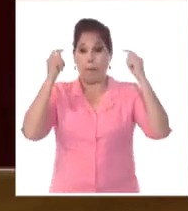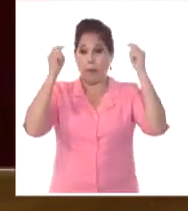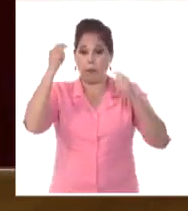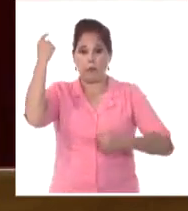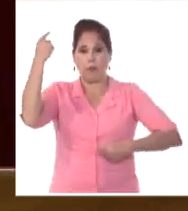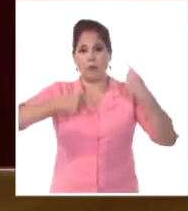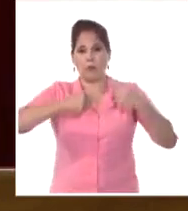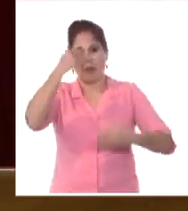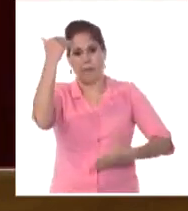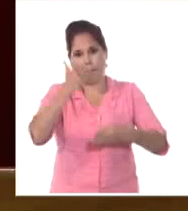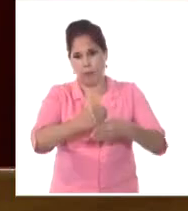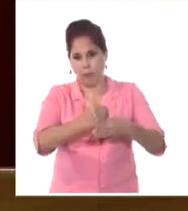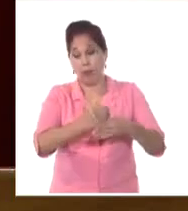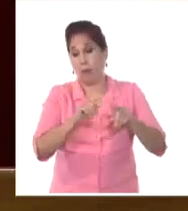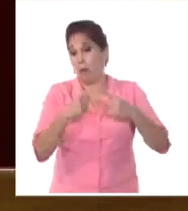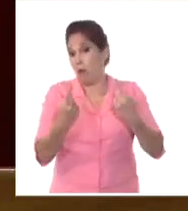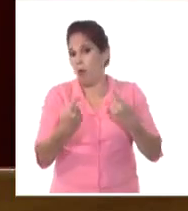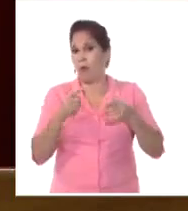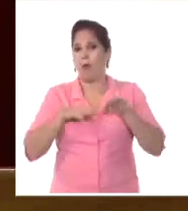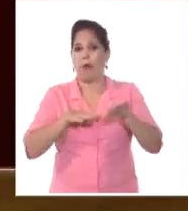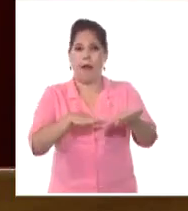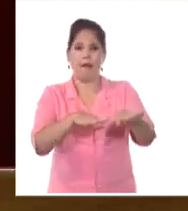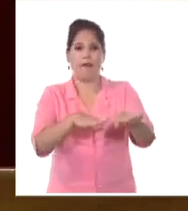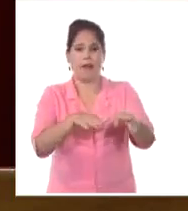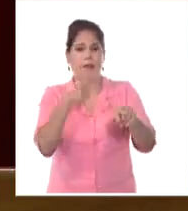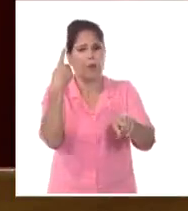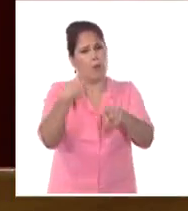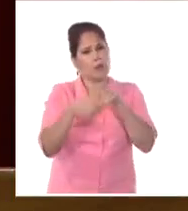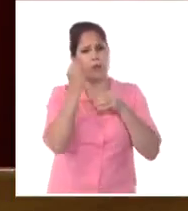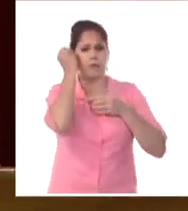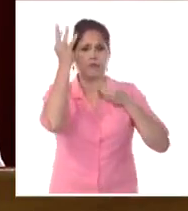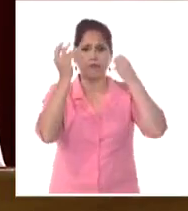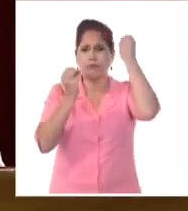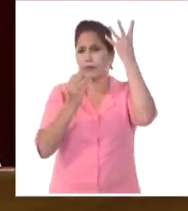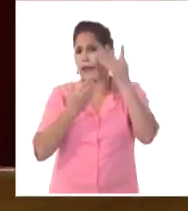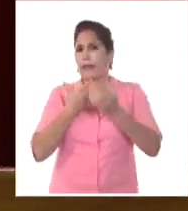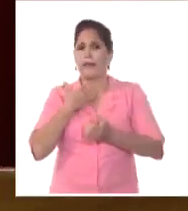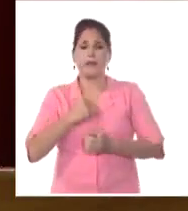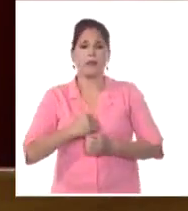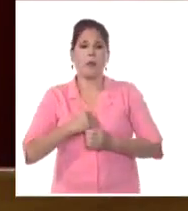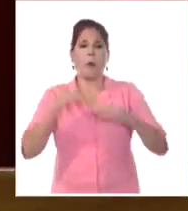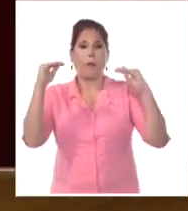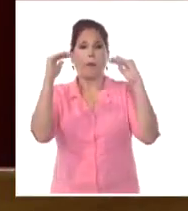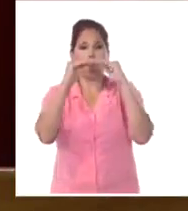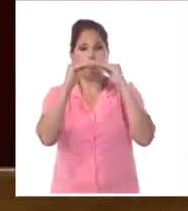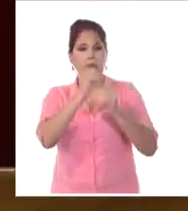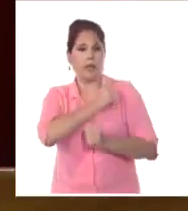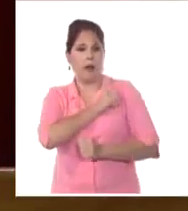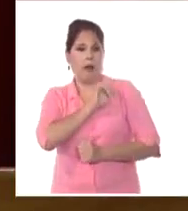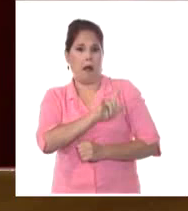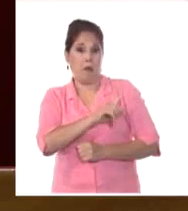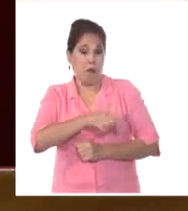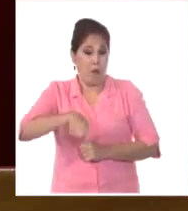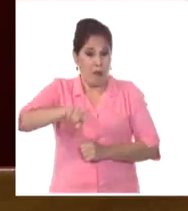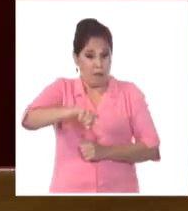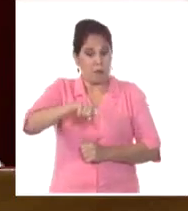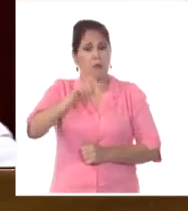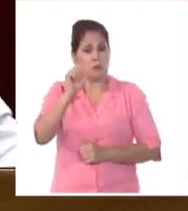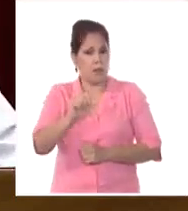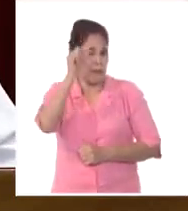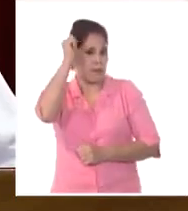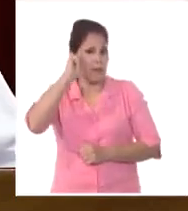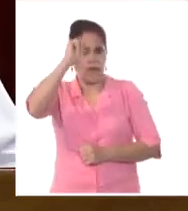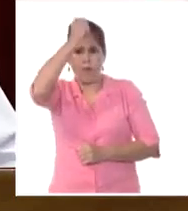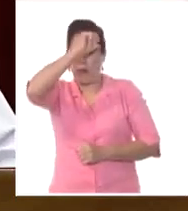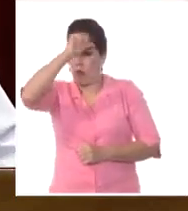bloqueo a través de caravanas y otras iniciativas inspiradas en el proyecto Puentes de Amor, que se han hecho cotidianas